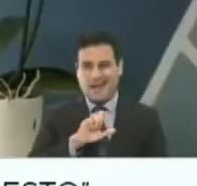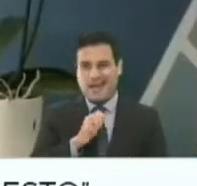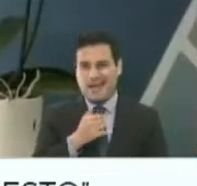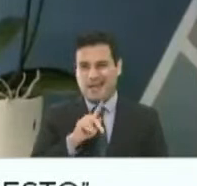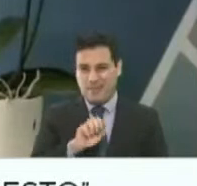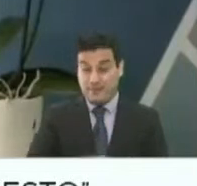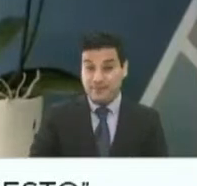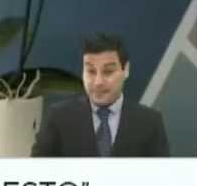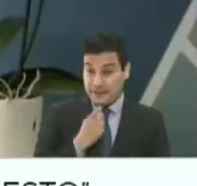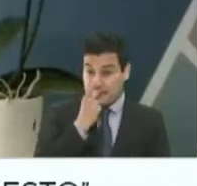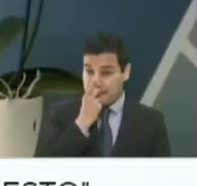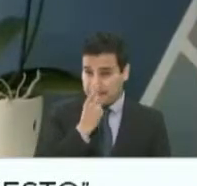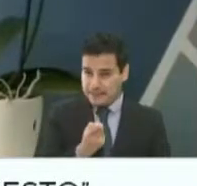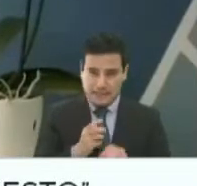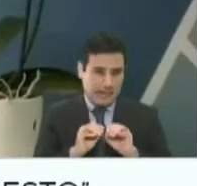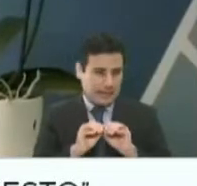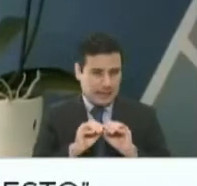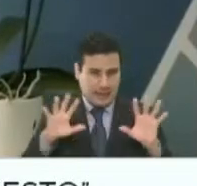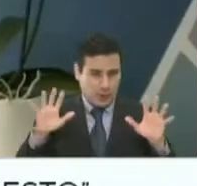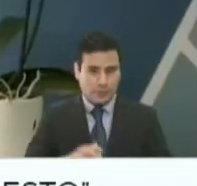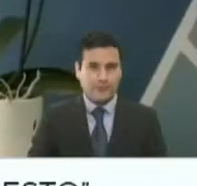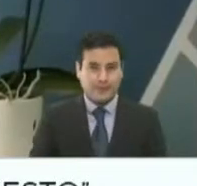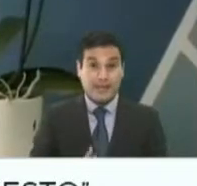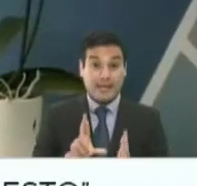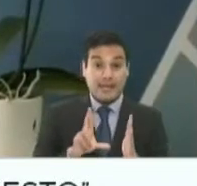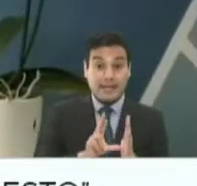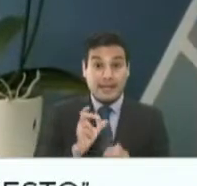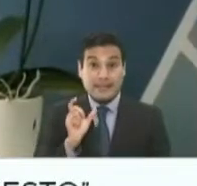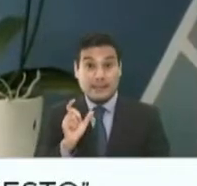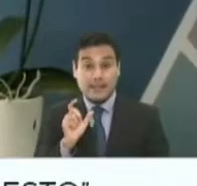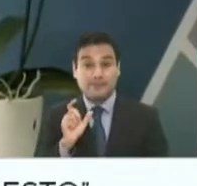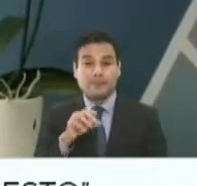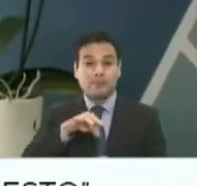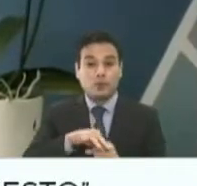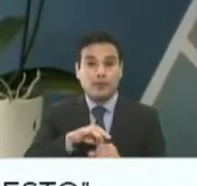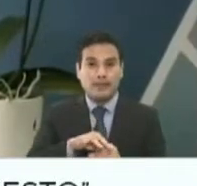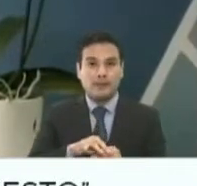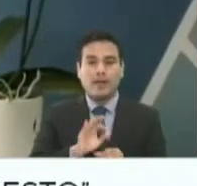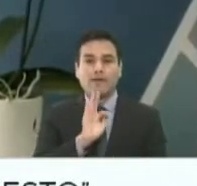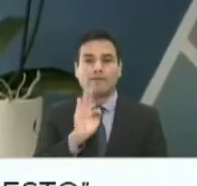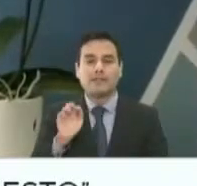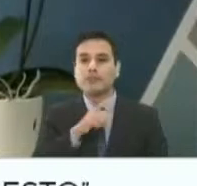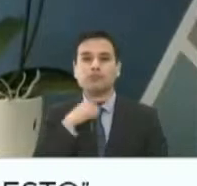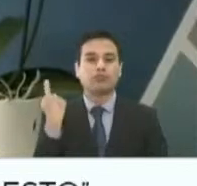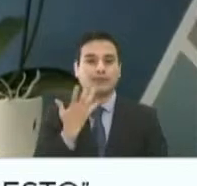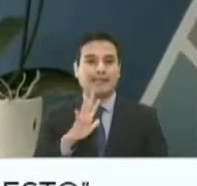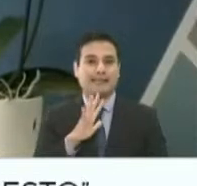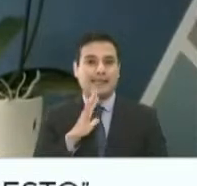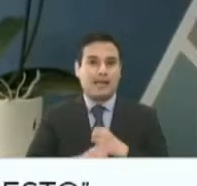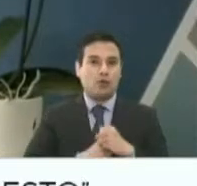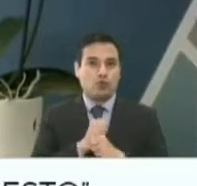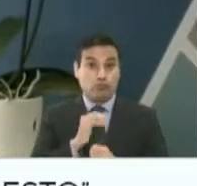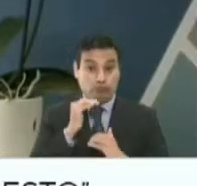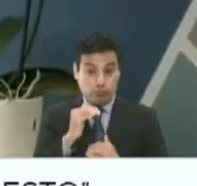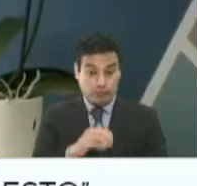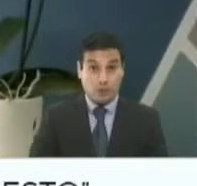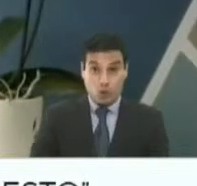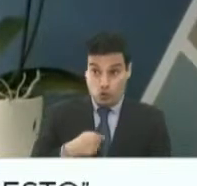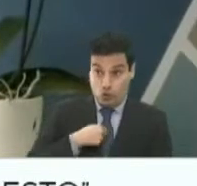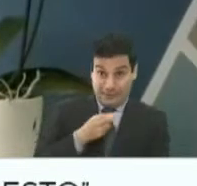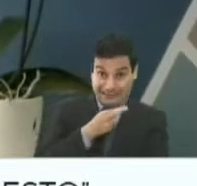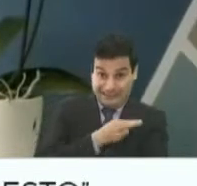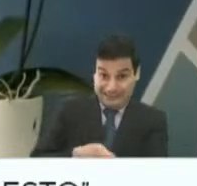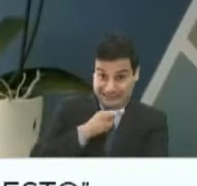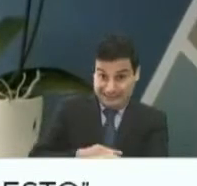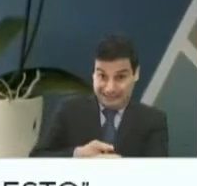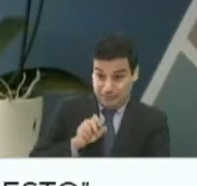aquellos que van a ser funcionarios de casilla el día de la jornada de revocación de mandato. Que si tú instalas 162 mil casillas,